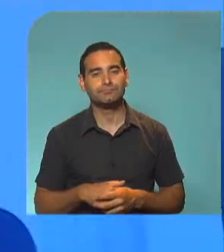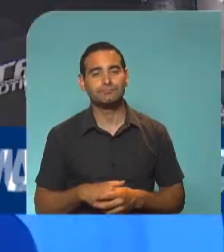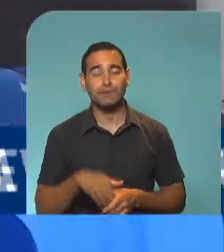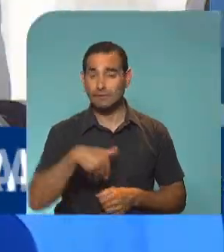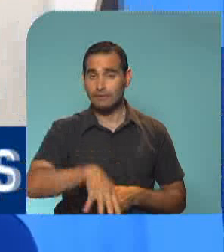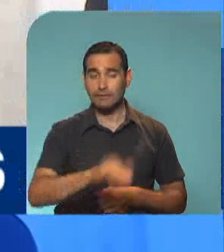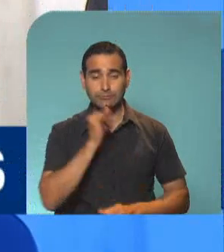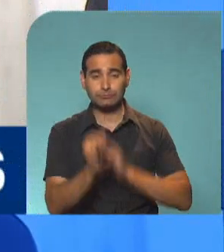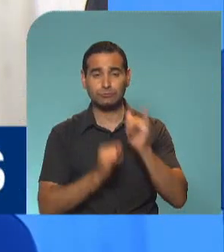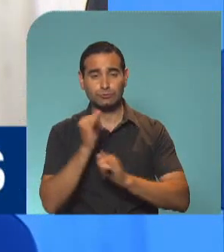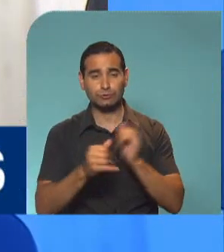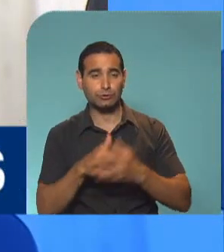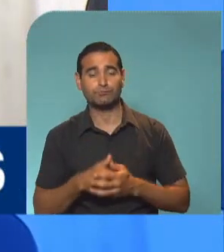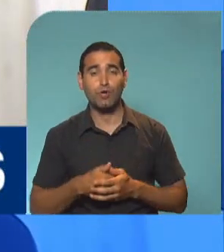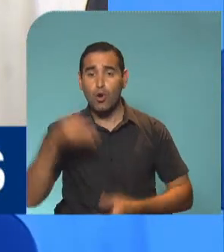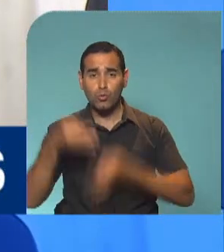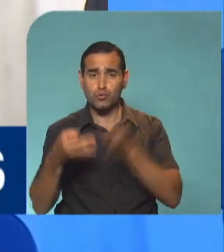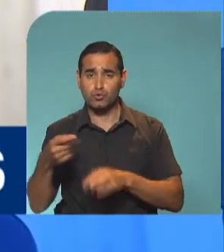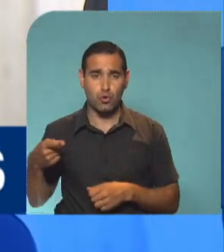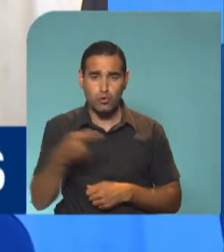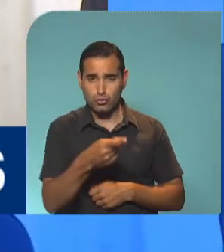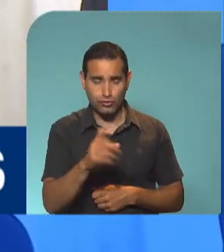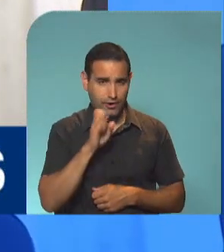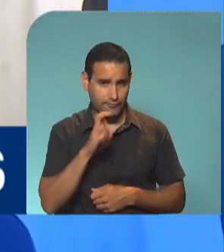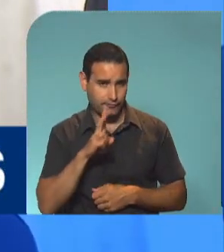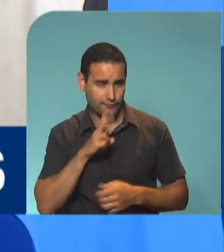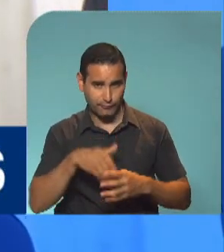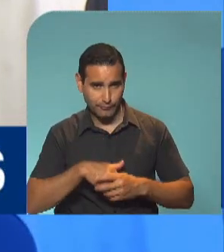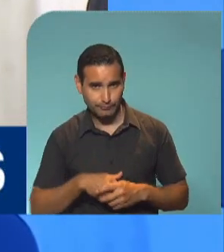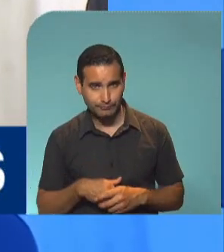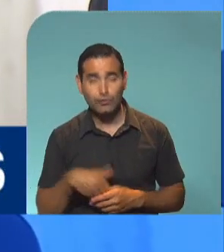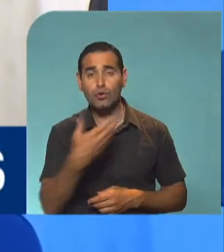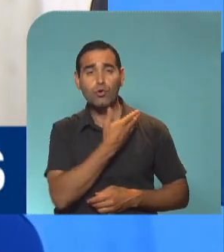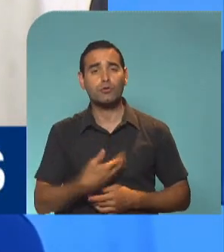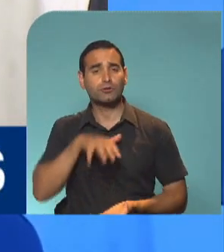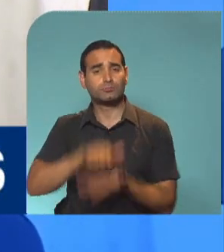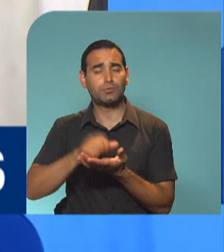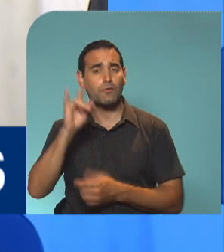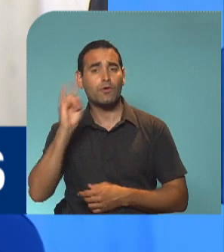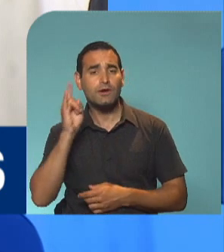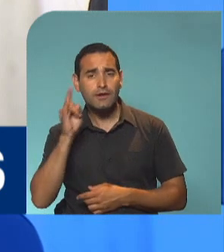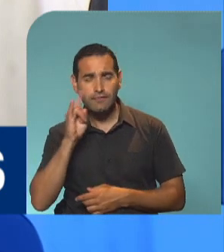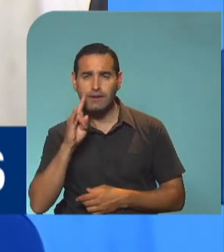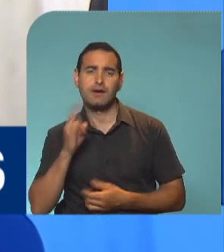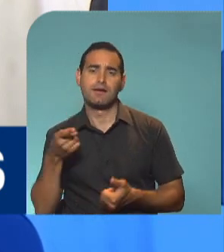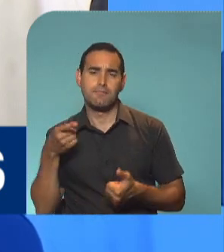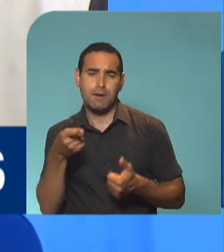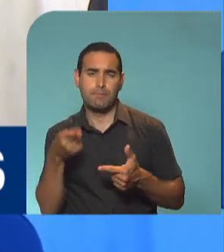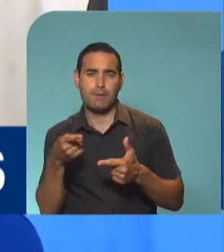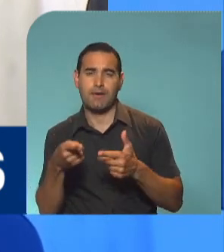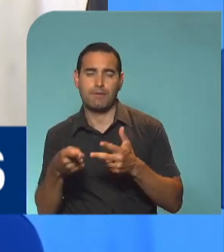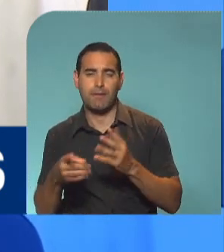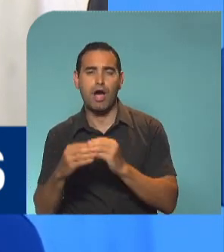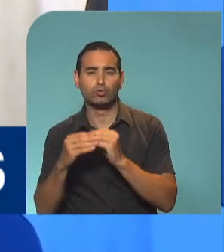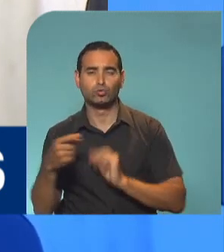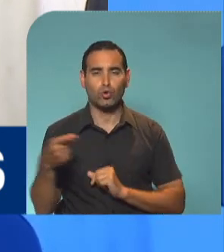En instantes, ofensiva judicial contra Evo Morales. El gobierno de facto boliviano activó una serie de causas